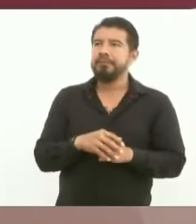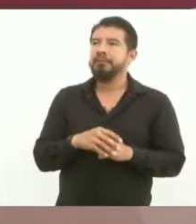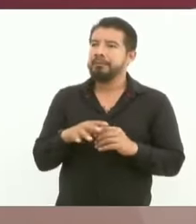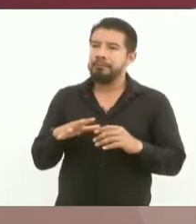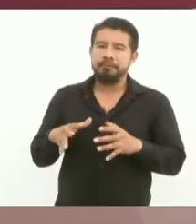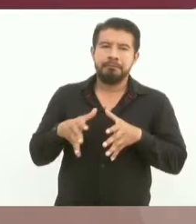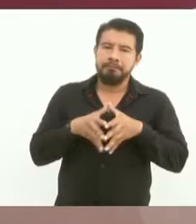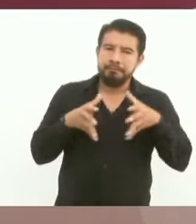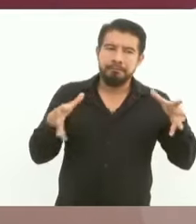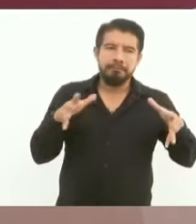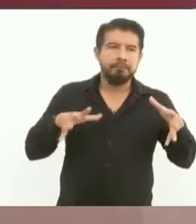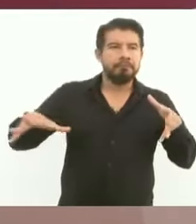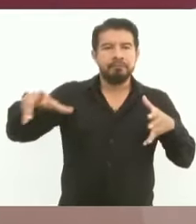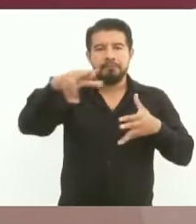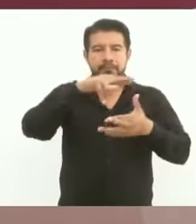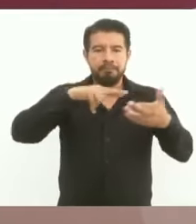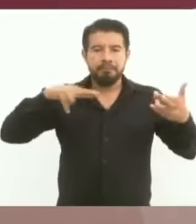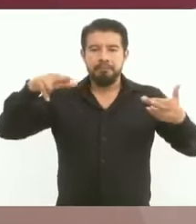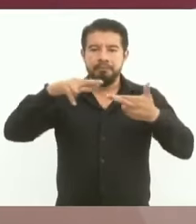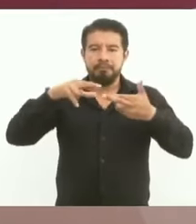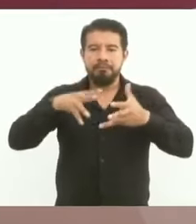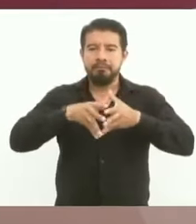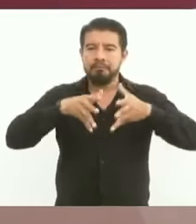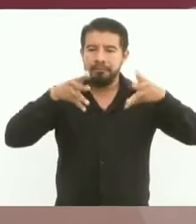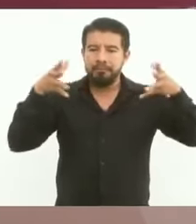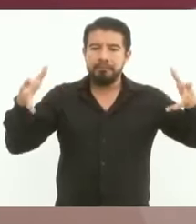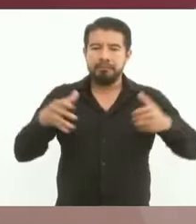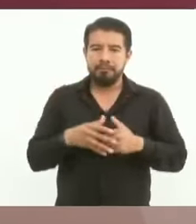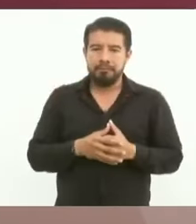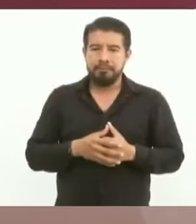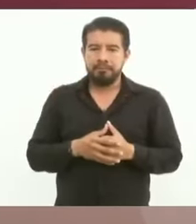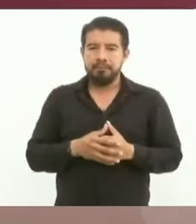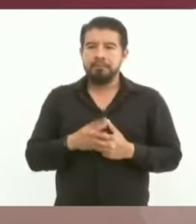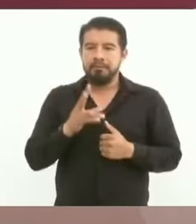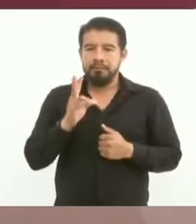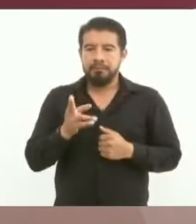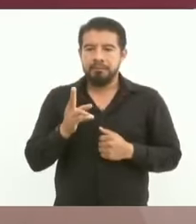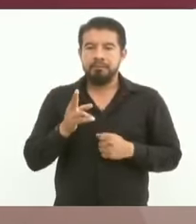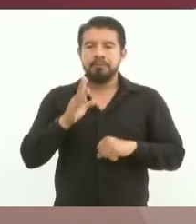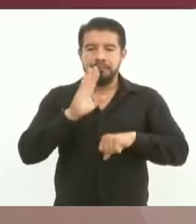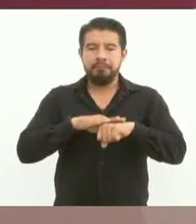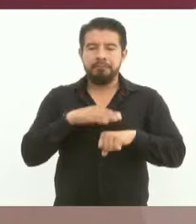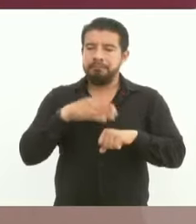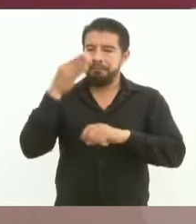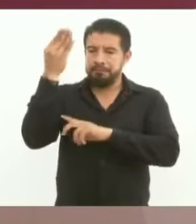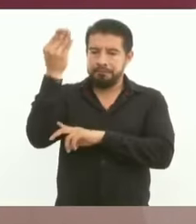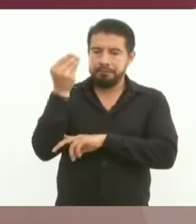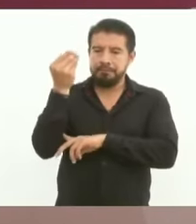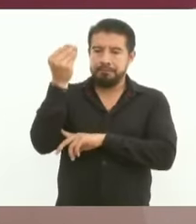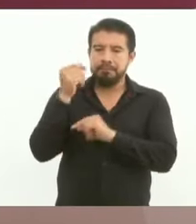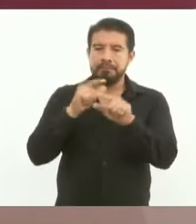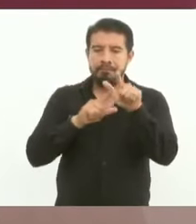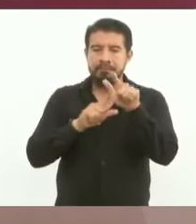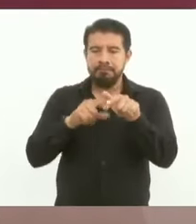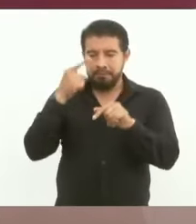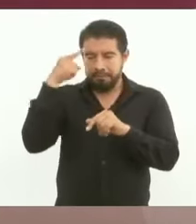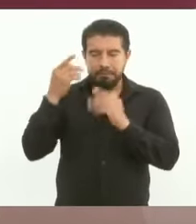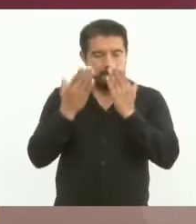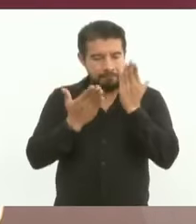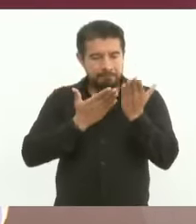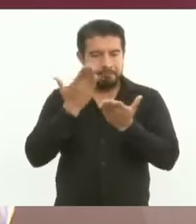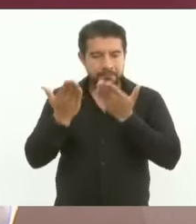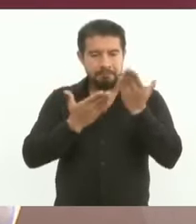en esta región y se van a seguir entregando las becas para el estudio.